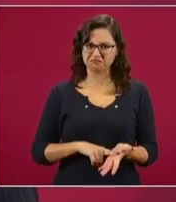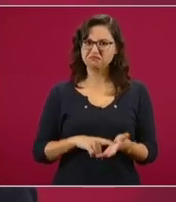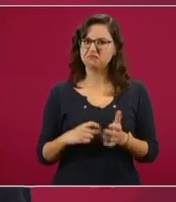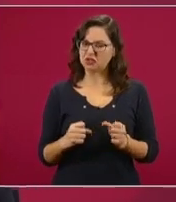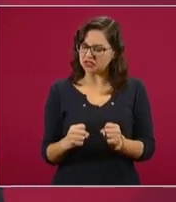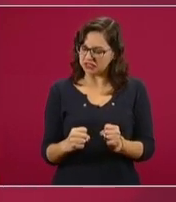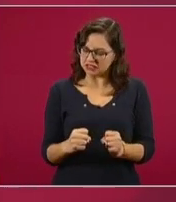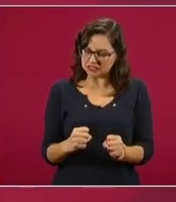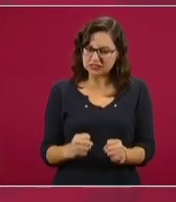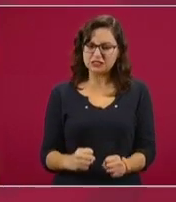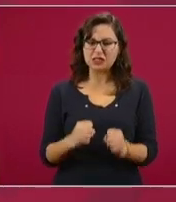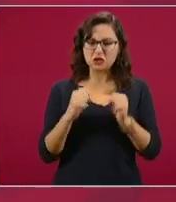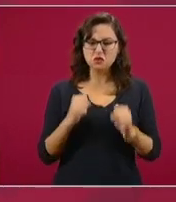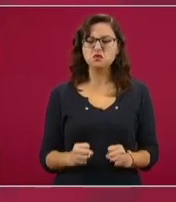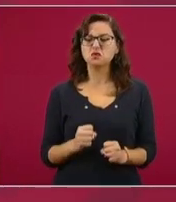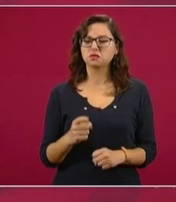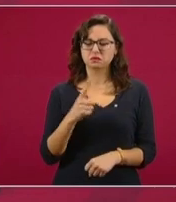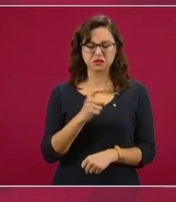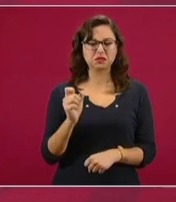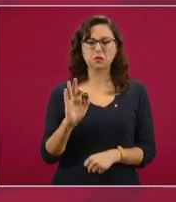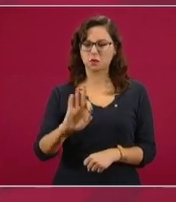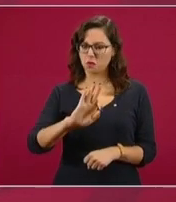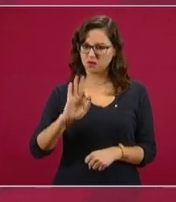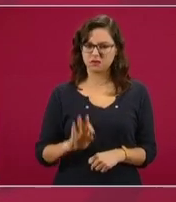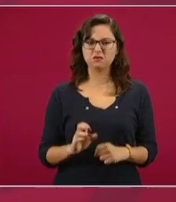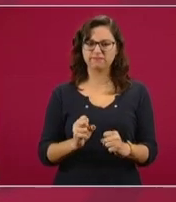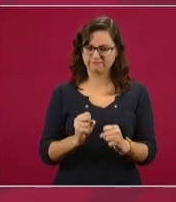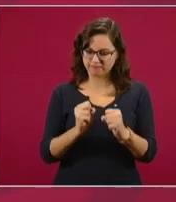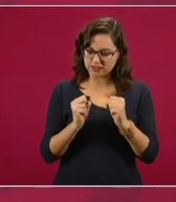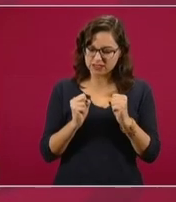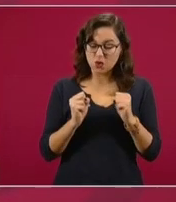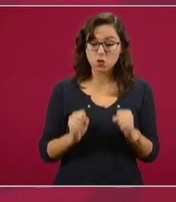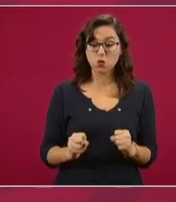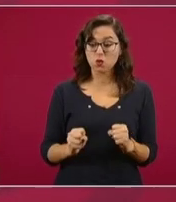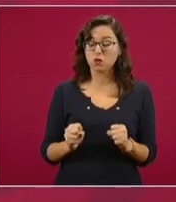de que las fuerzas armadas de méxico